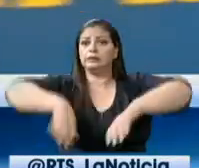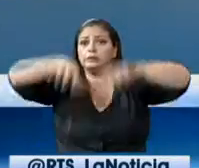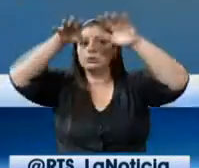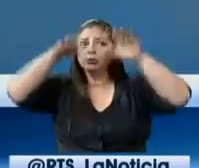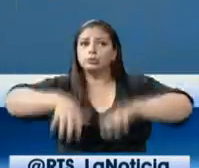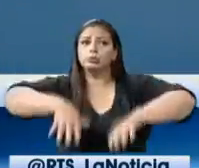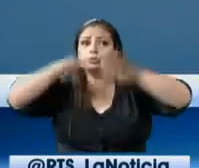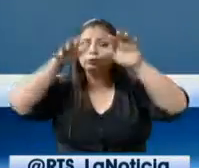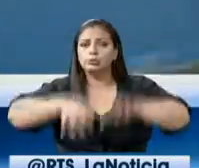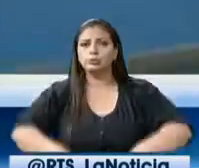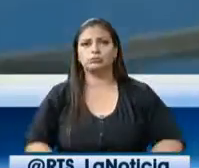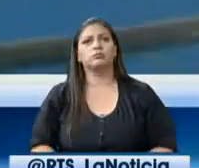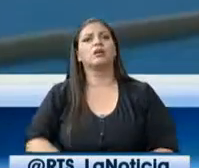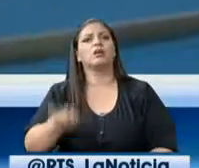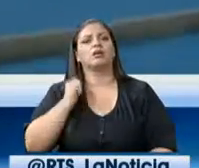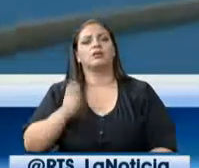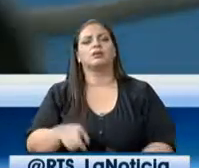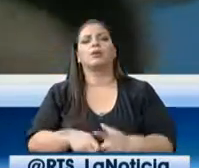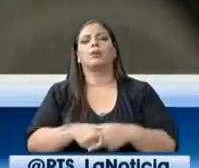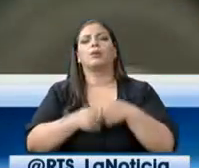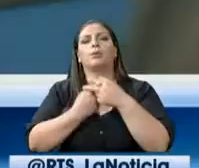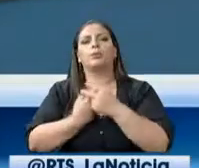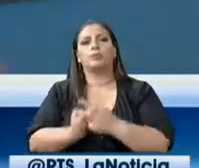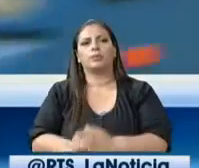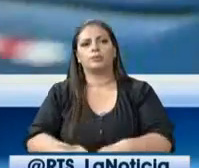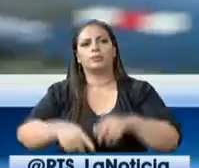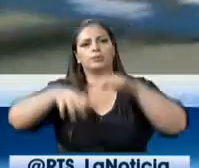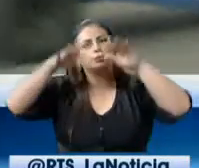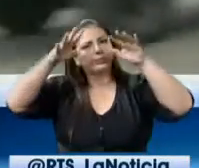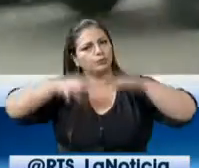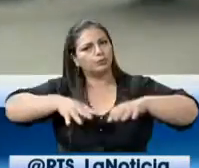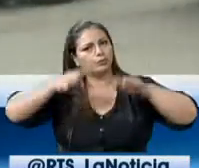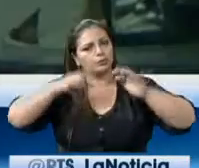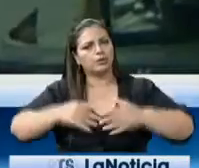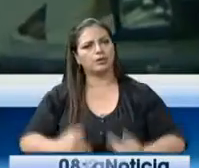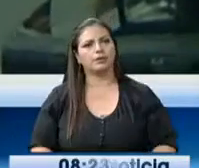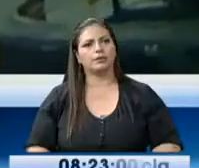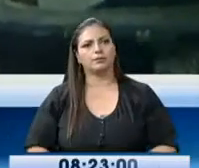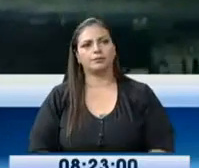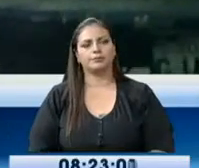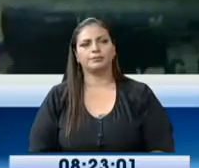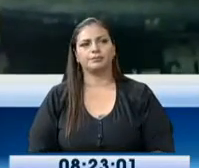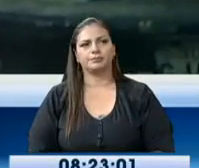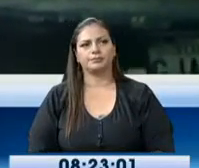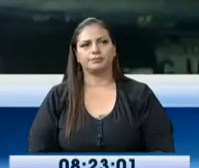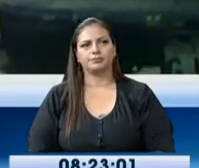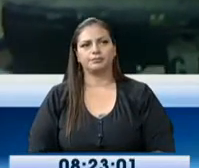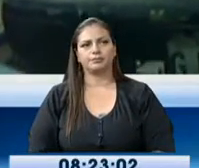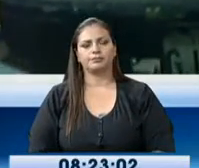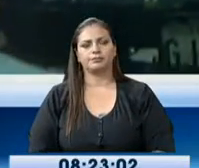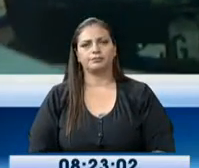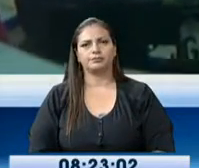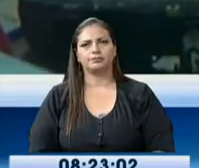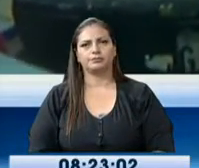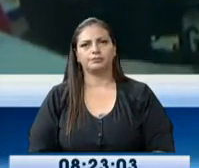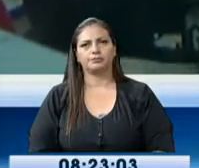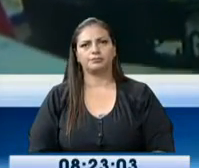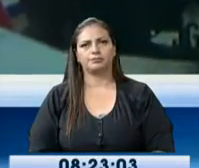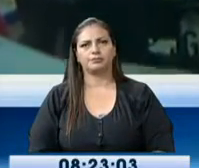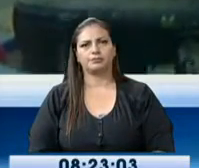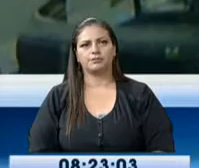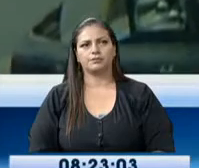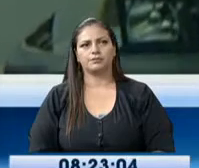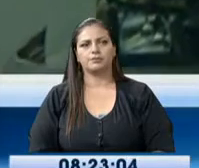aunque esto no tiene que ver, digamos, con que sea o no sea niño. Eso lo veremos con el desarrollo. La